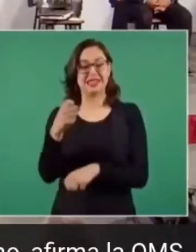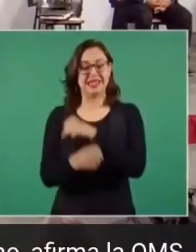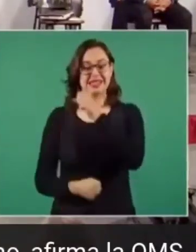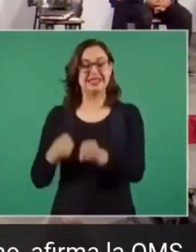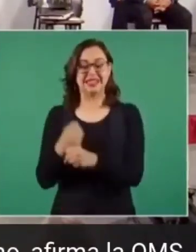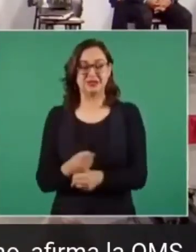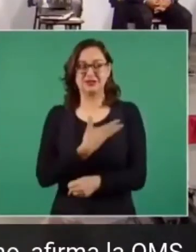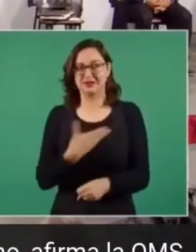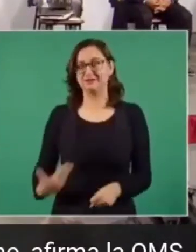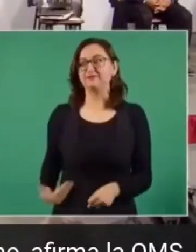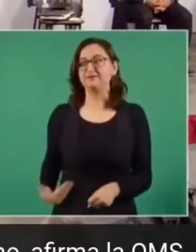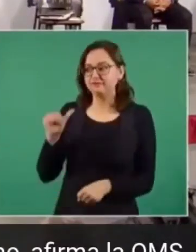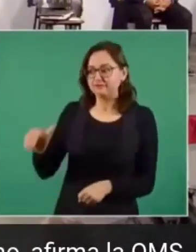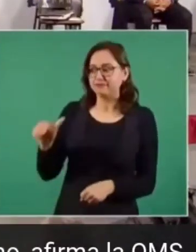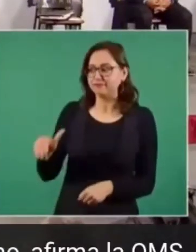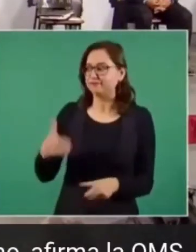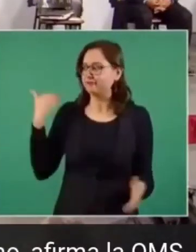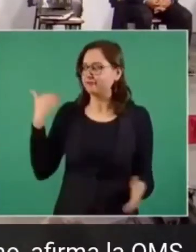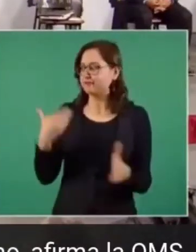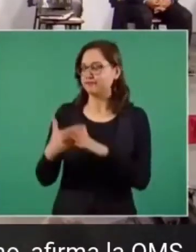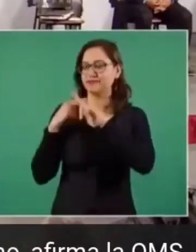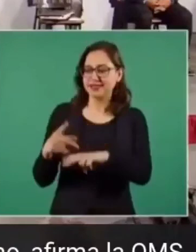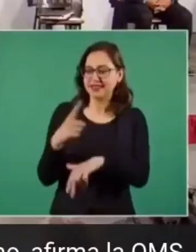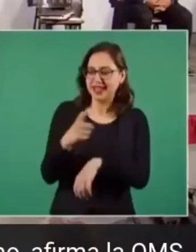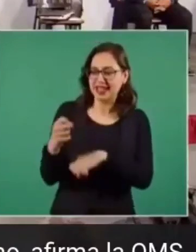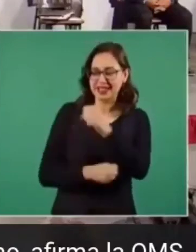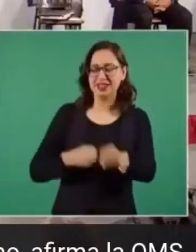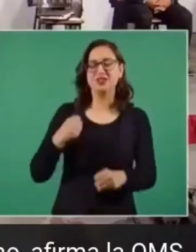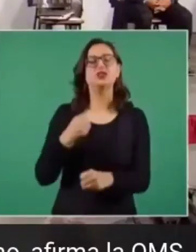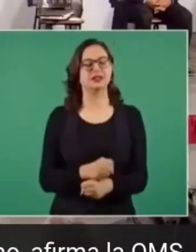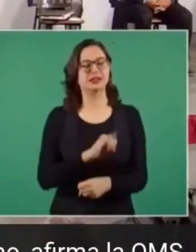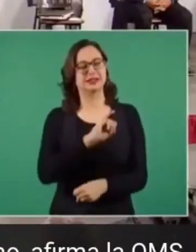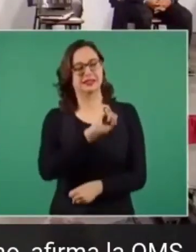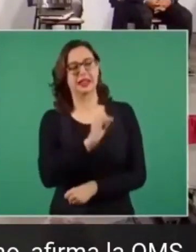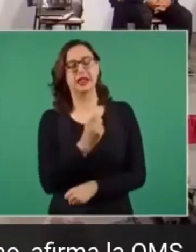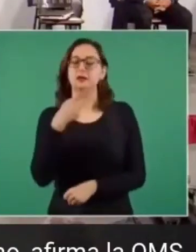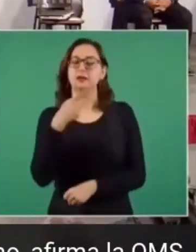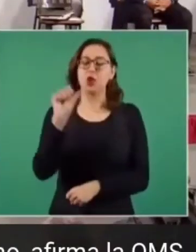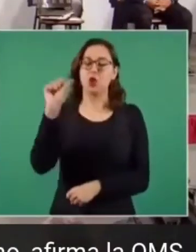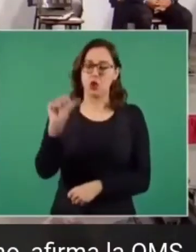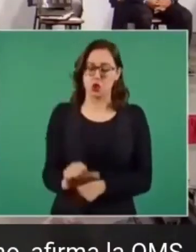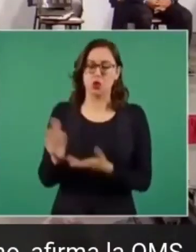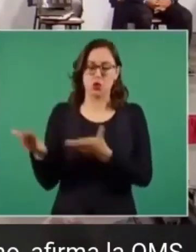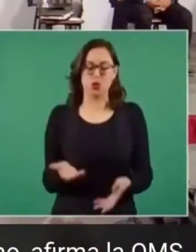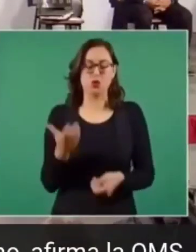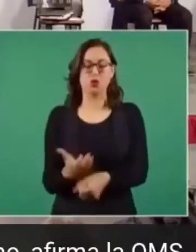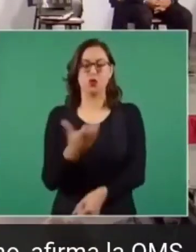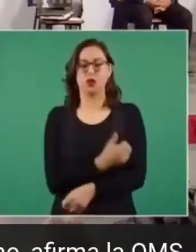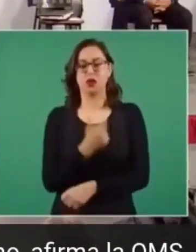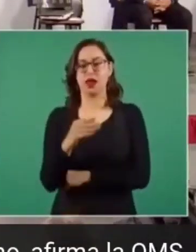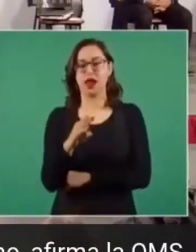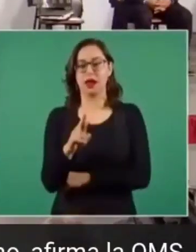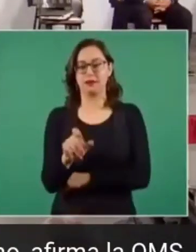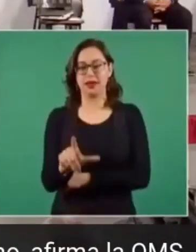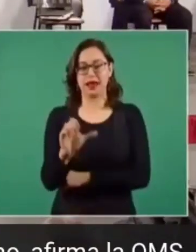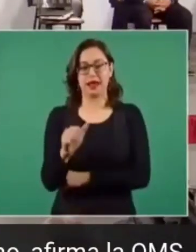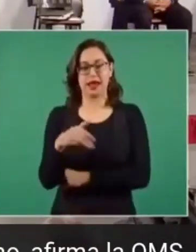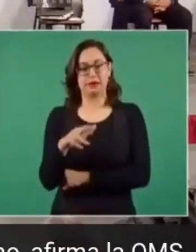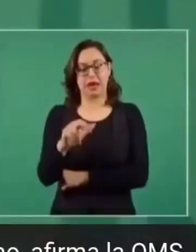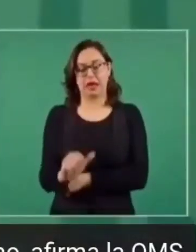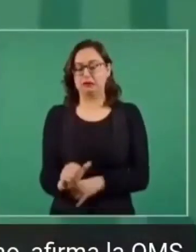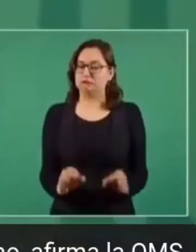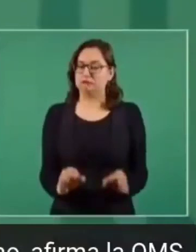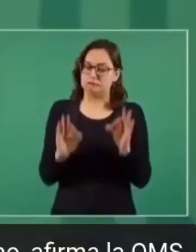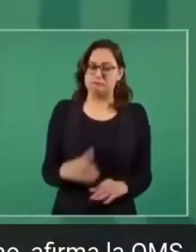niños contraigan alguna enfermedad, la que sea. Puede ser COVID o puede ser alguna otra enfermedad. Ahorita se vienen